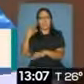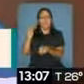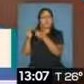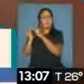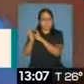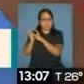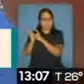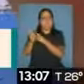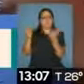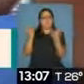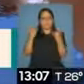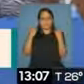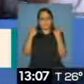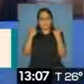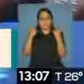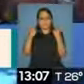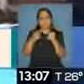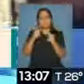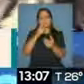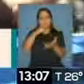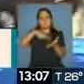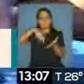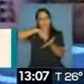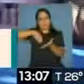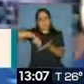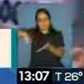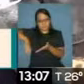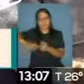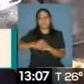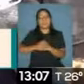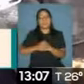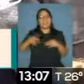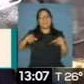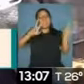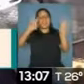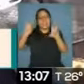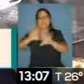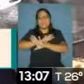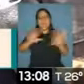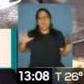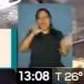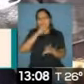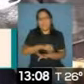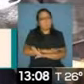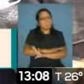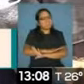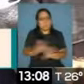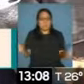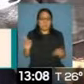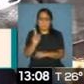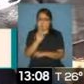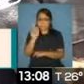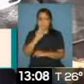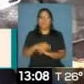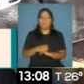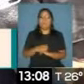en el marco del eje que tuvo este año, que es la alfabetización académica. Entonces, ya no soportamos más esta lógica y la